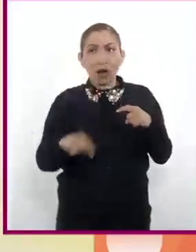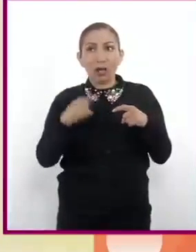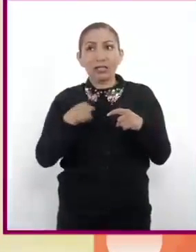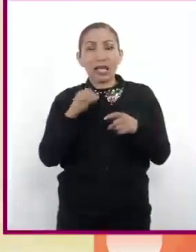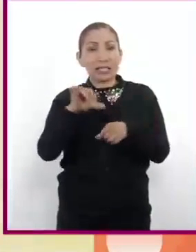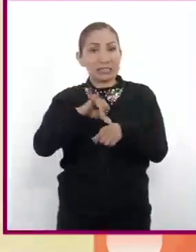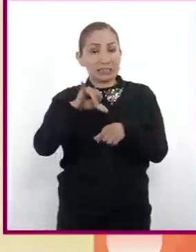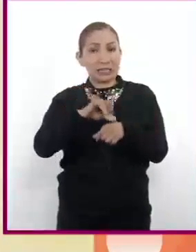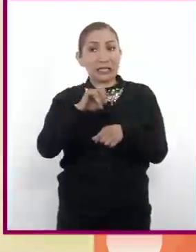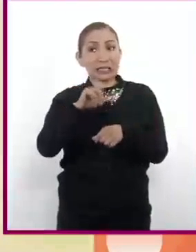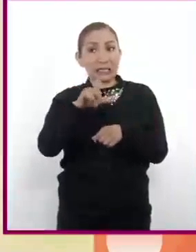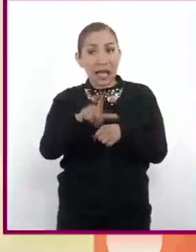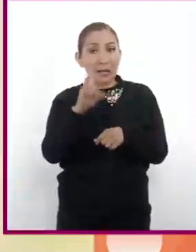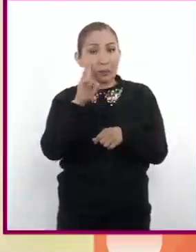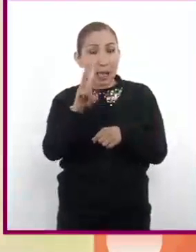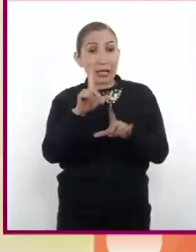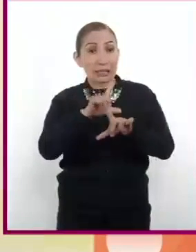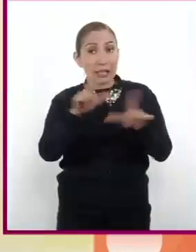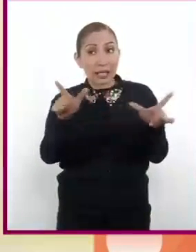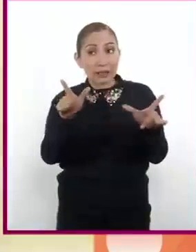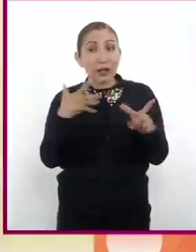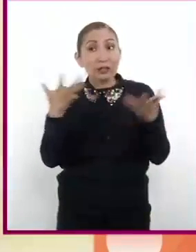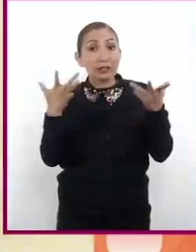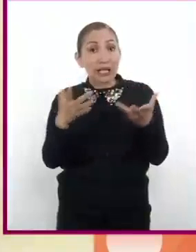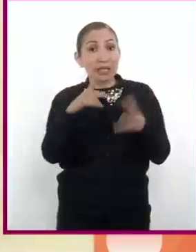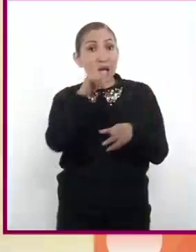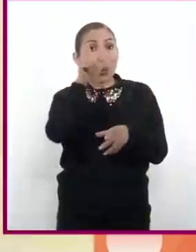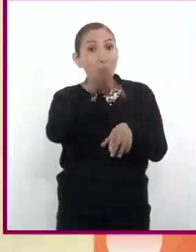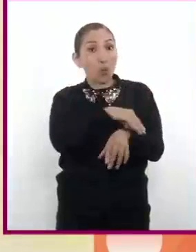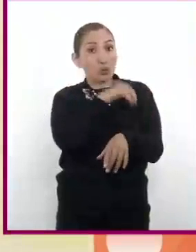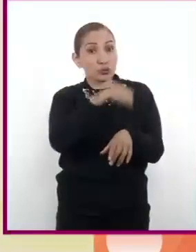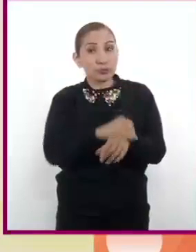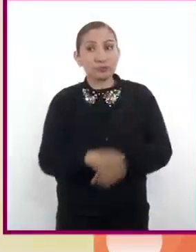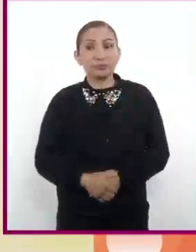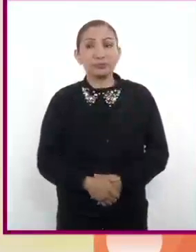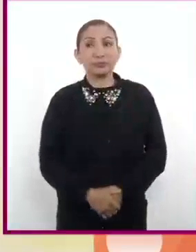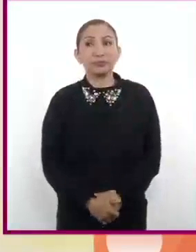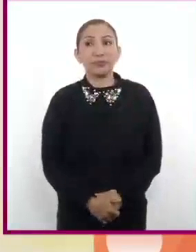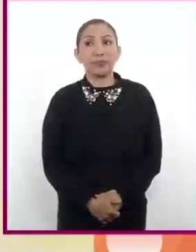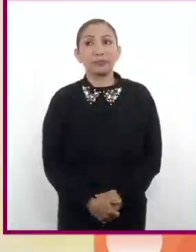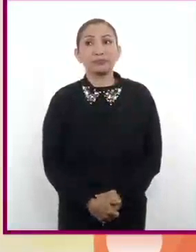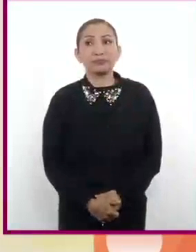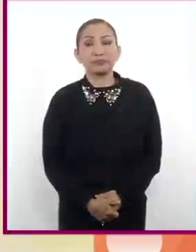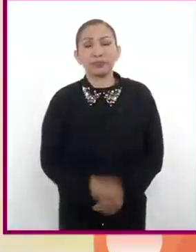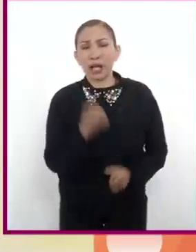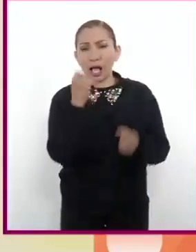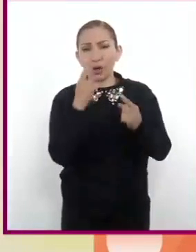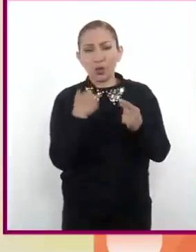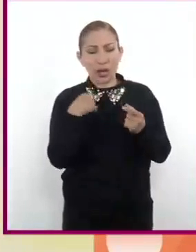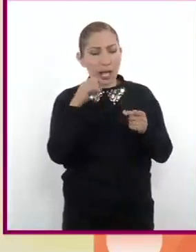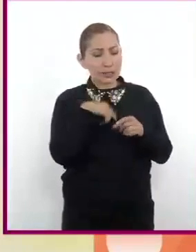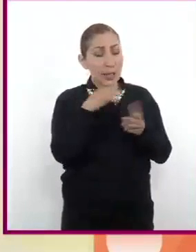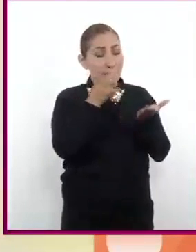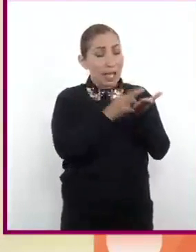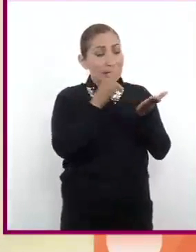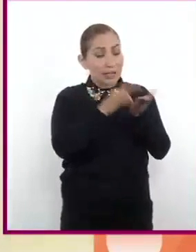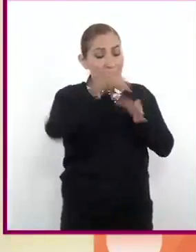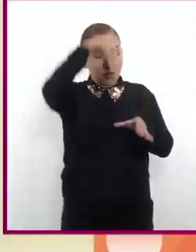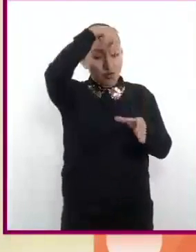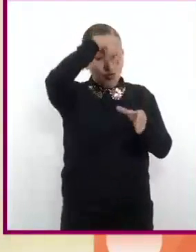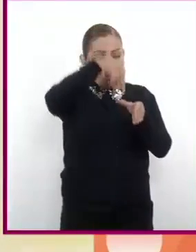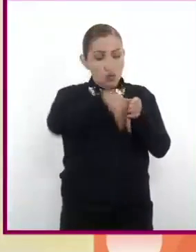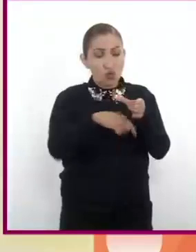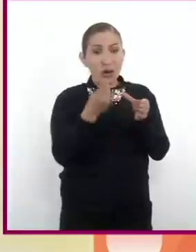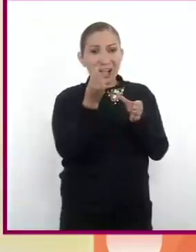disolución de sal. Y ¡listo! Se genera electricidad. Algunas combinaciones de metales sumergidas